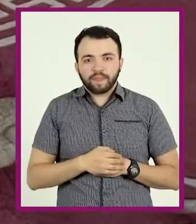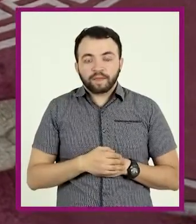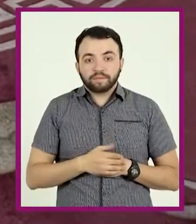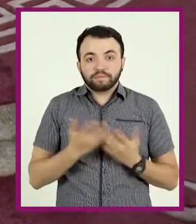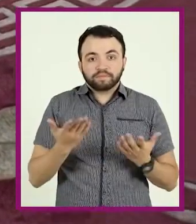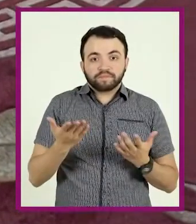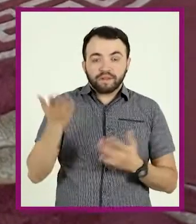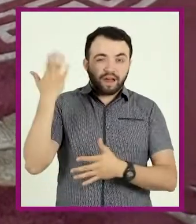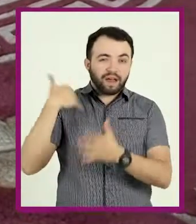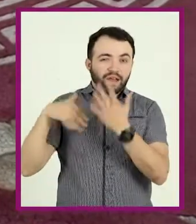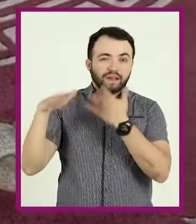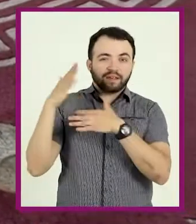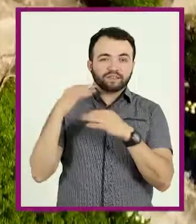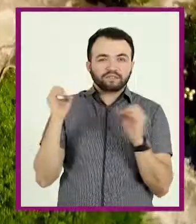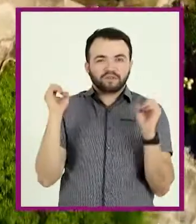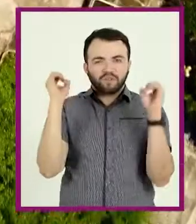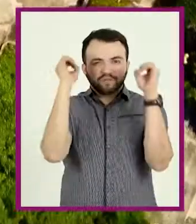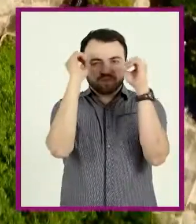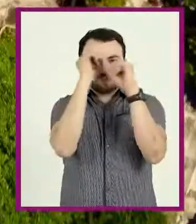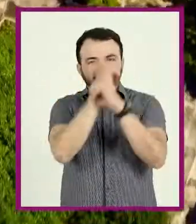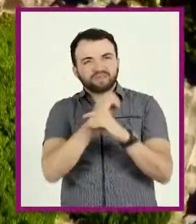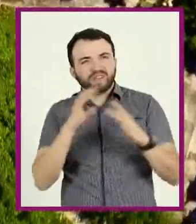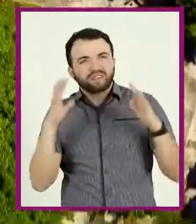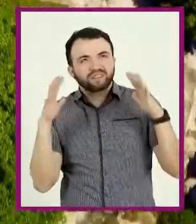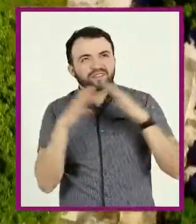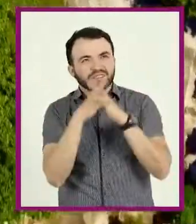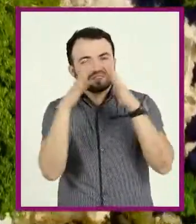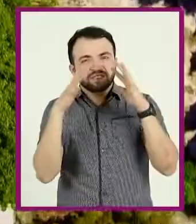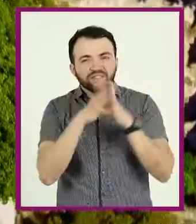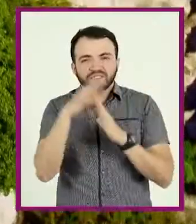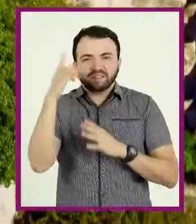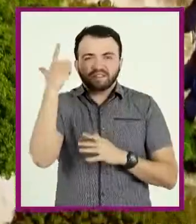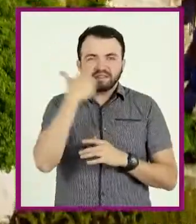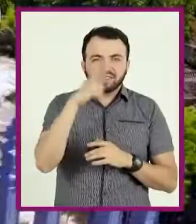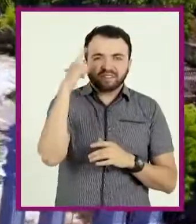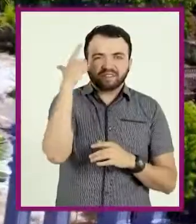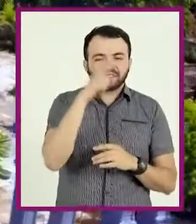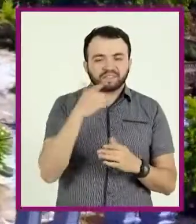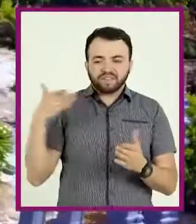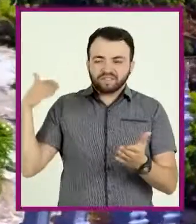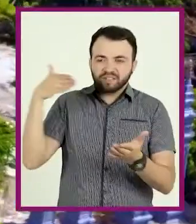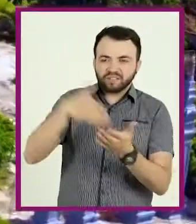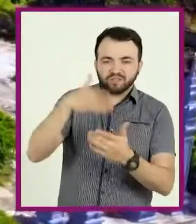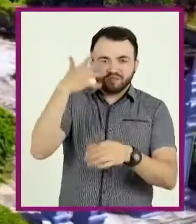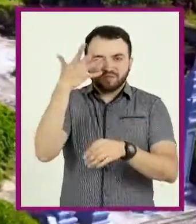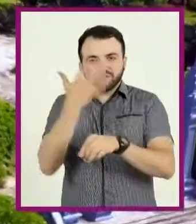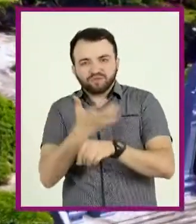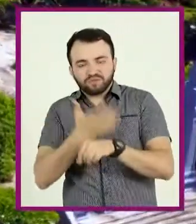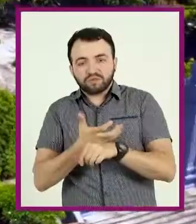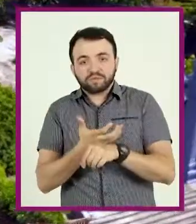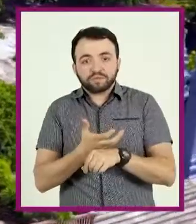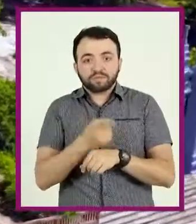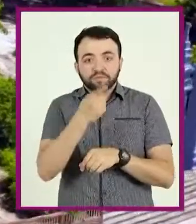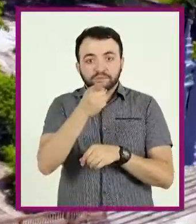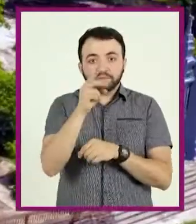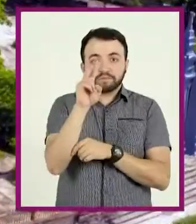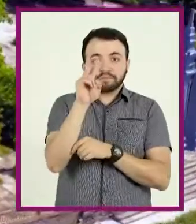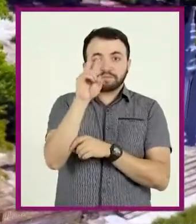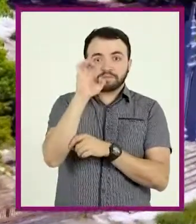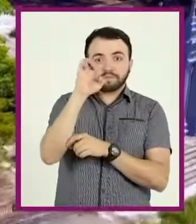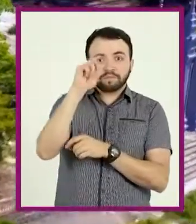de Vietnam del Sur. A pesar de los episodios oscuros debido a las constantes guerras e